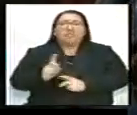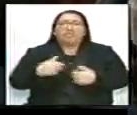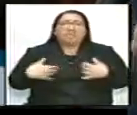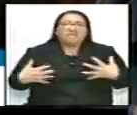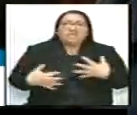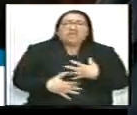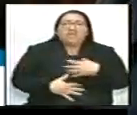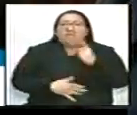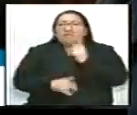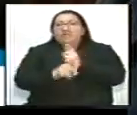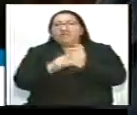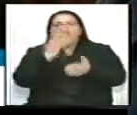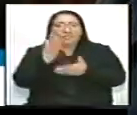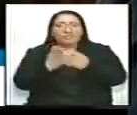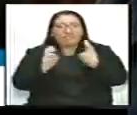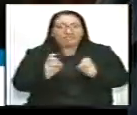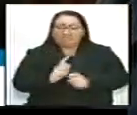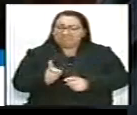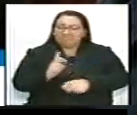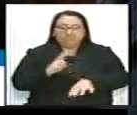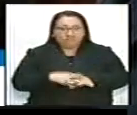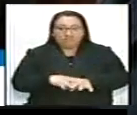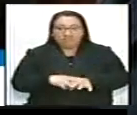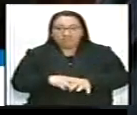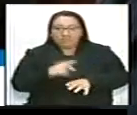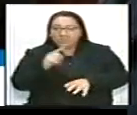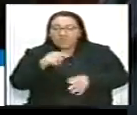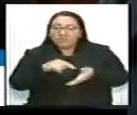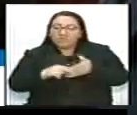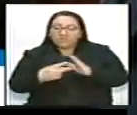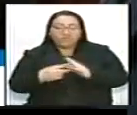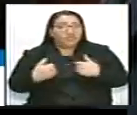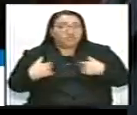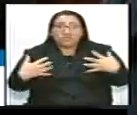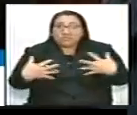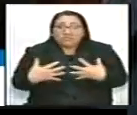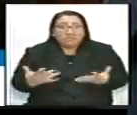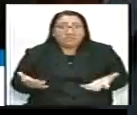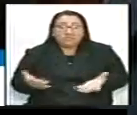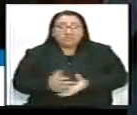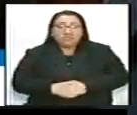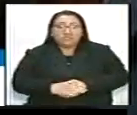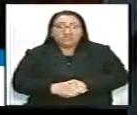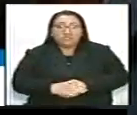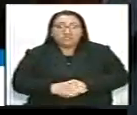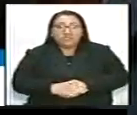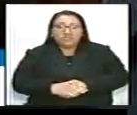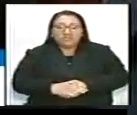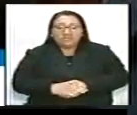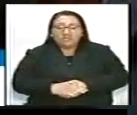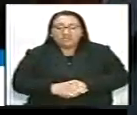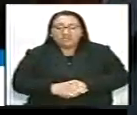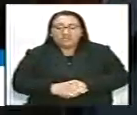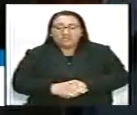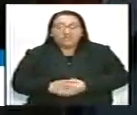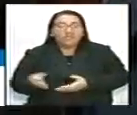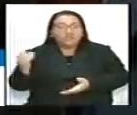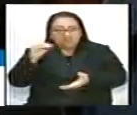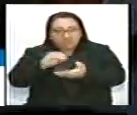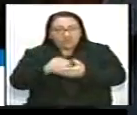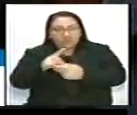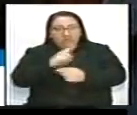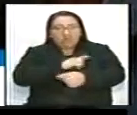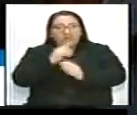miedo de enfrentar estos temas. Es como decir, no tenga temor. Aplique su poder